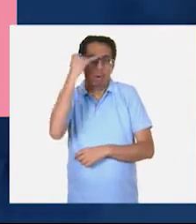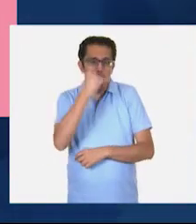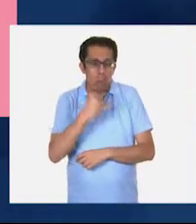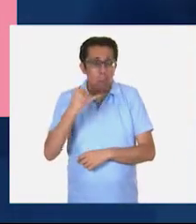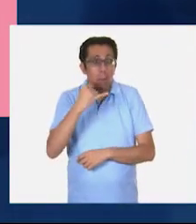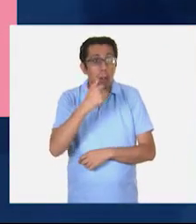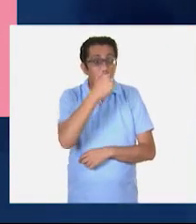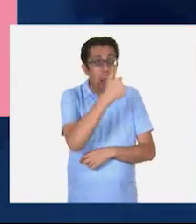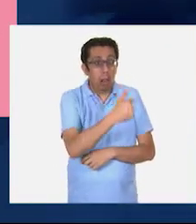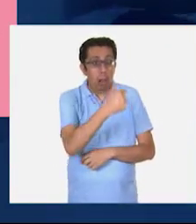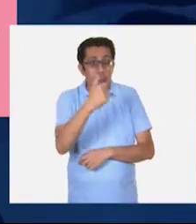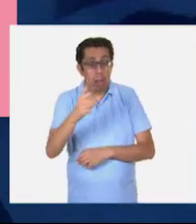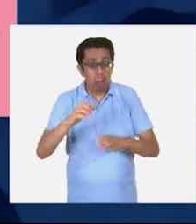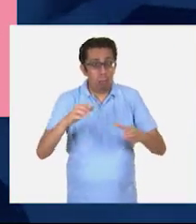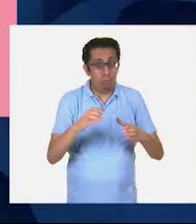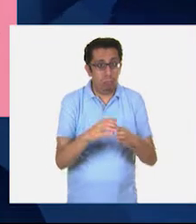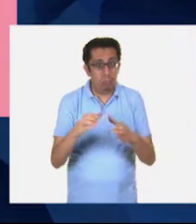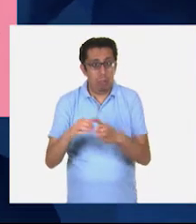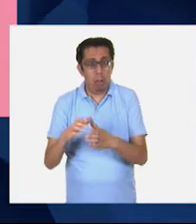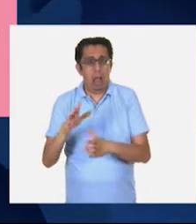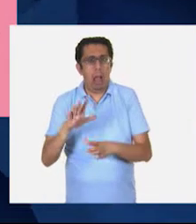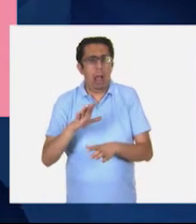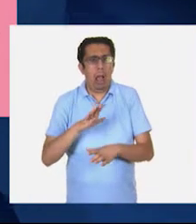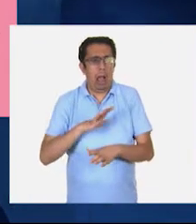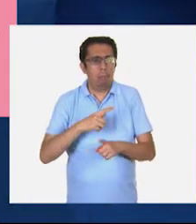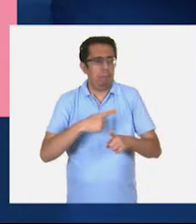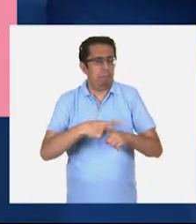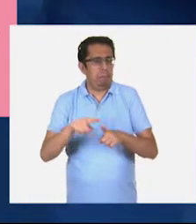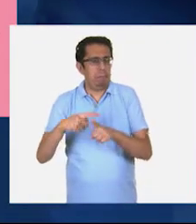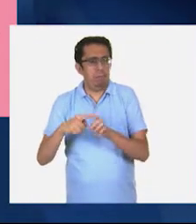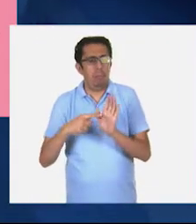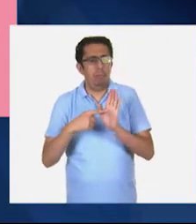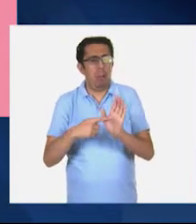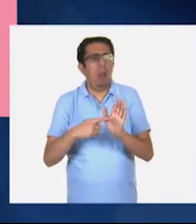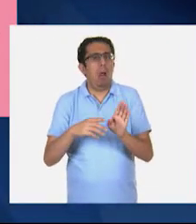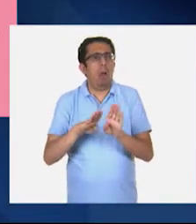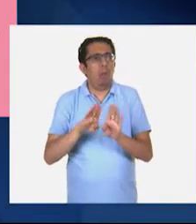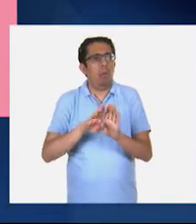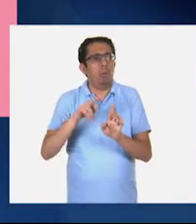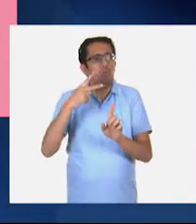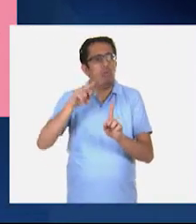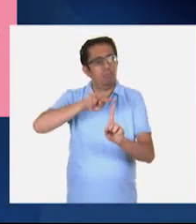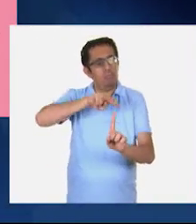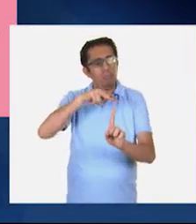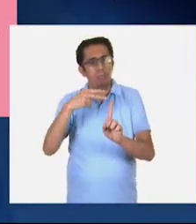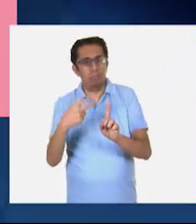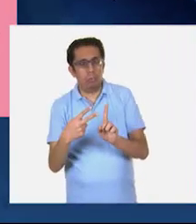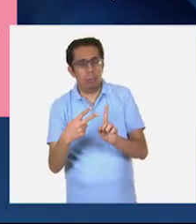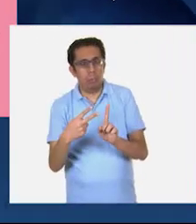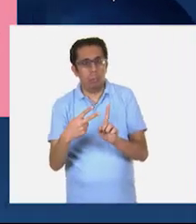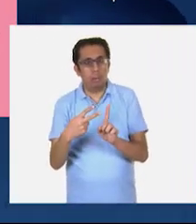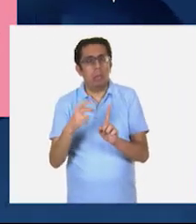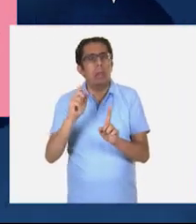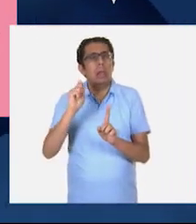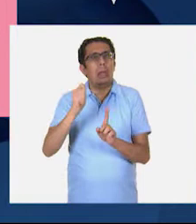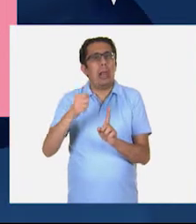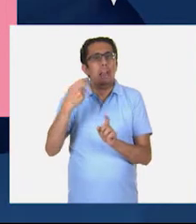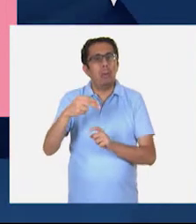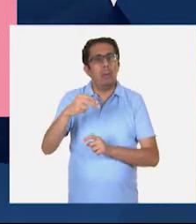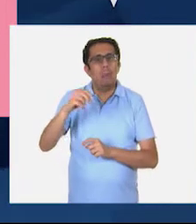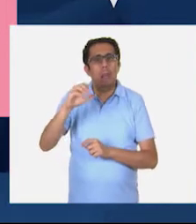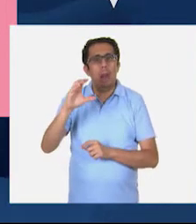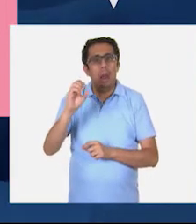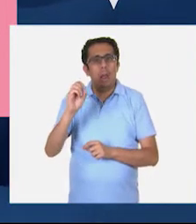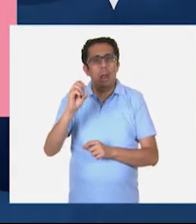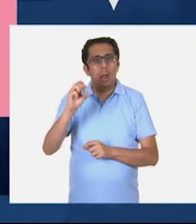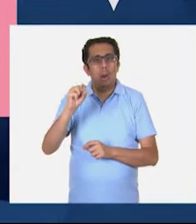grupo tiene diferentes manifestaciones según sus formas de pensar, lo que llamamos cosmovisión,